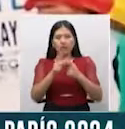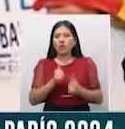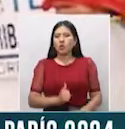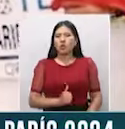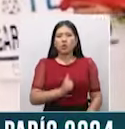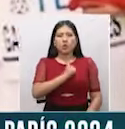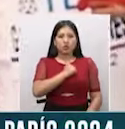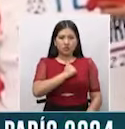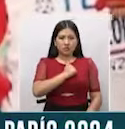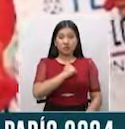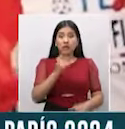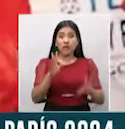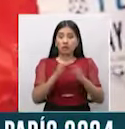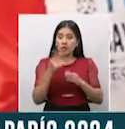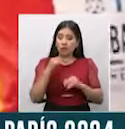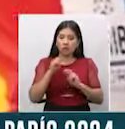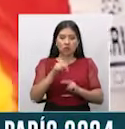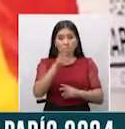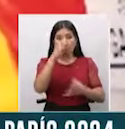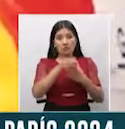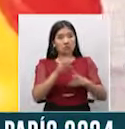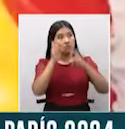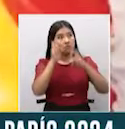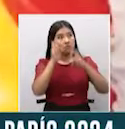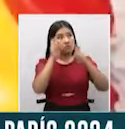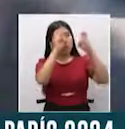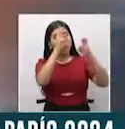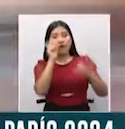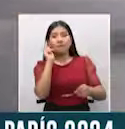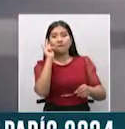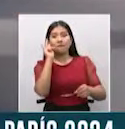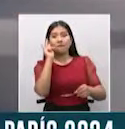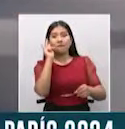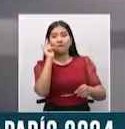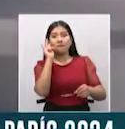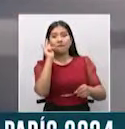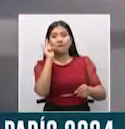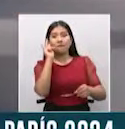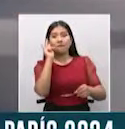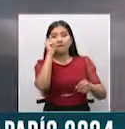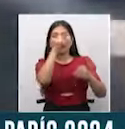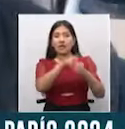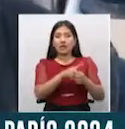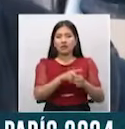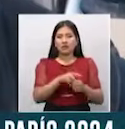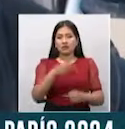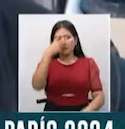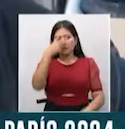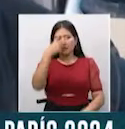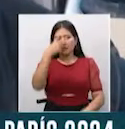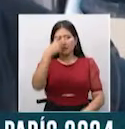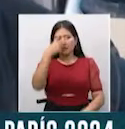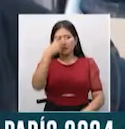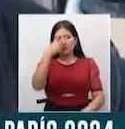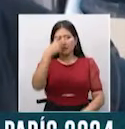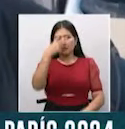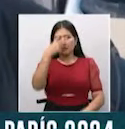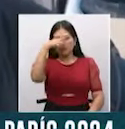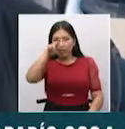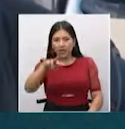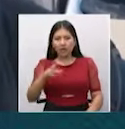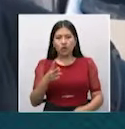hemos enterado, ¿no?, que su hijo estaba participando, ¿no?, buenas participaciones, principalmente la